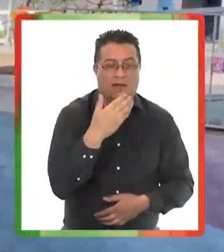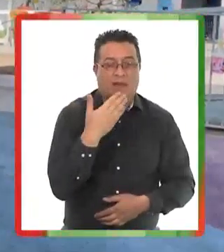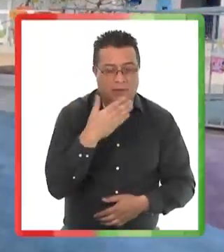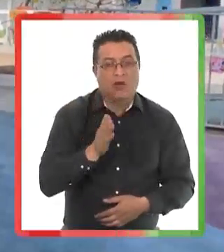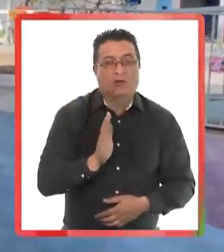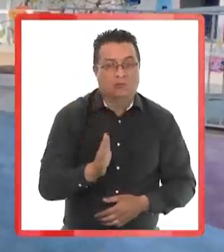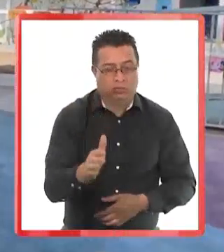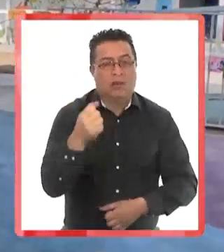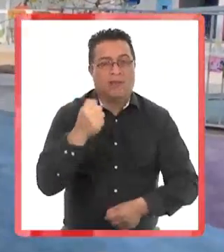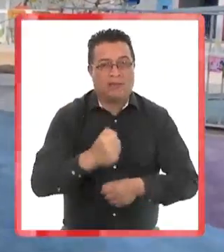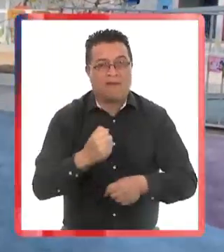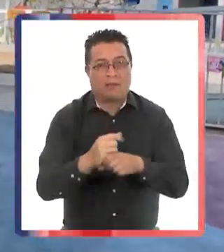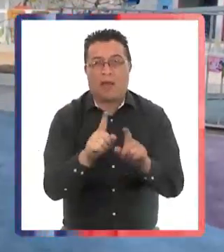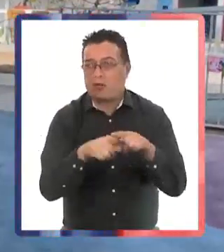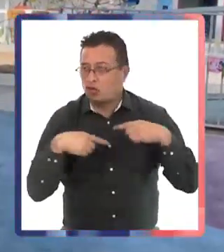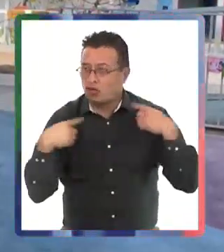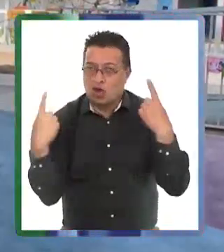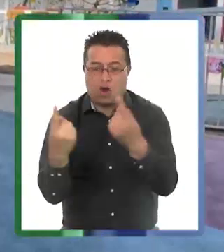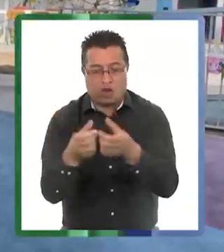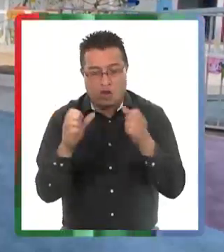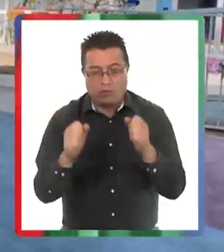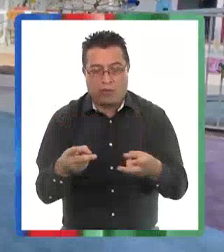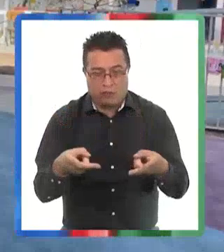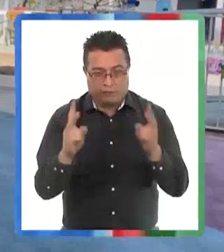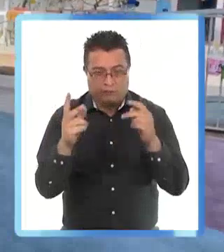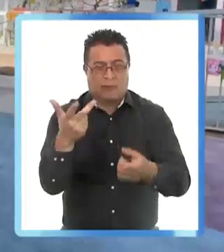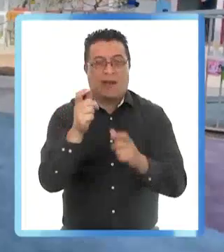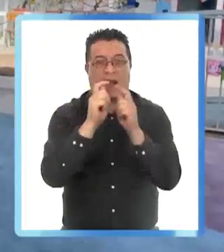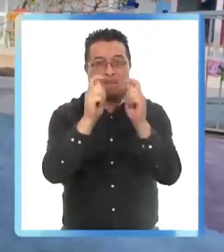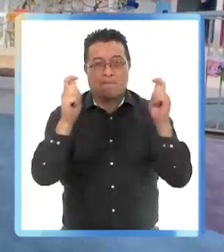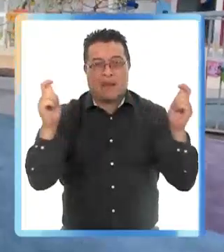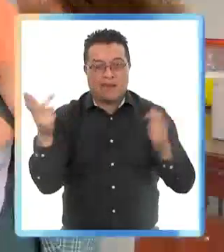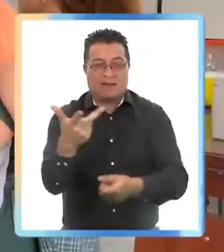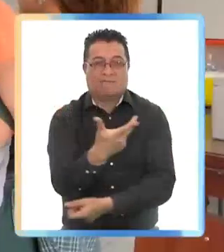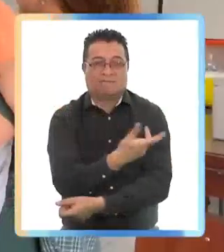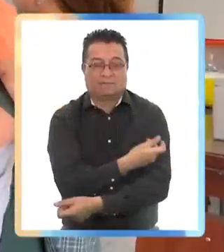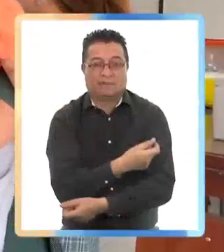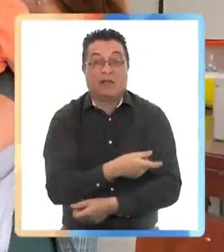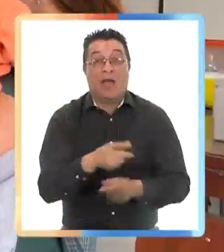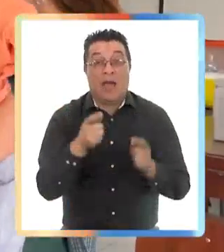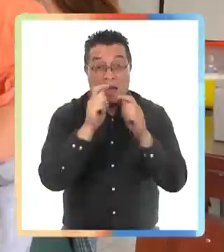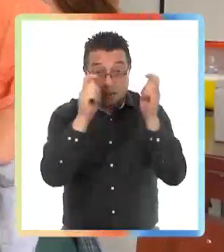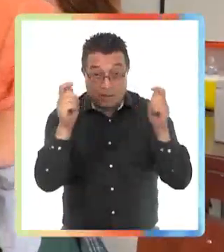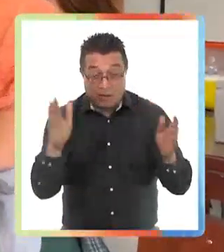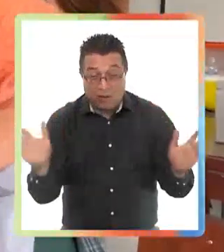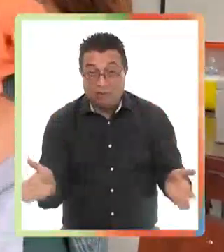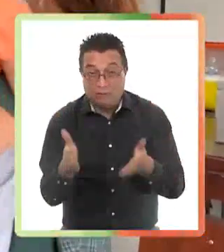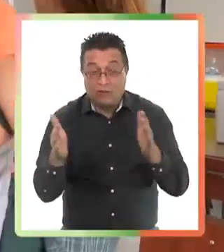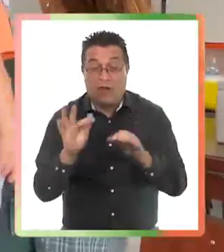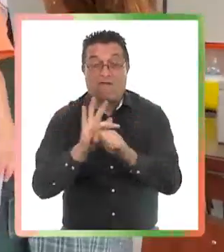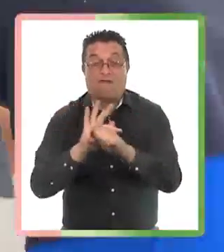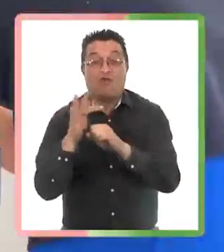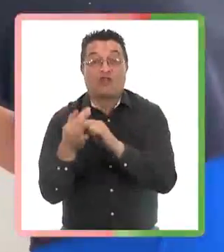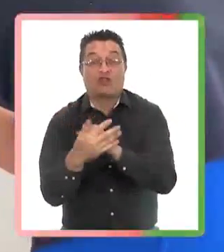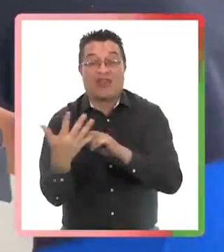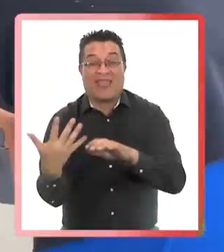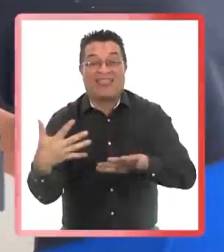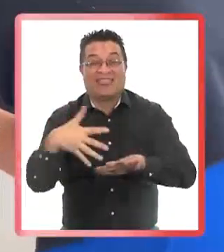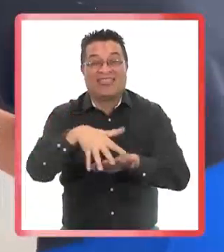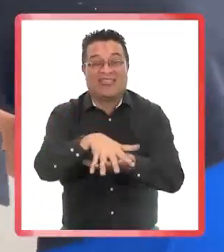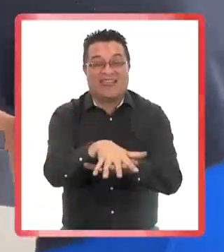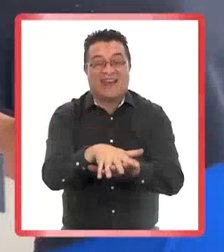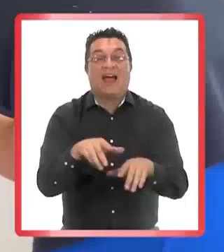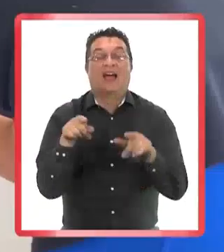Calama, aquí en Antofagasta, y vamos a seguir trabajando para que todos puedan acceder a esta campaña sin duda. La campaña impulsada por